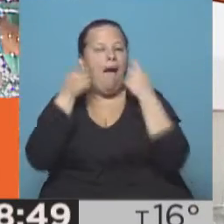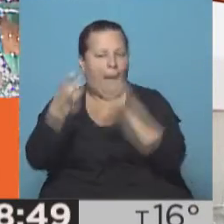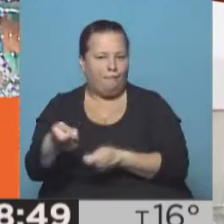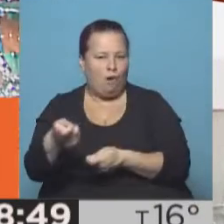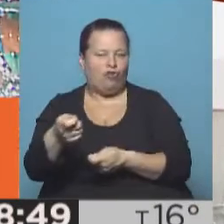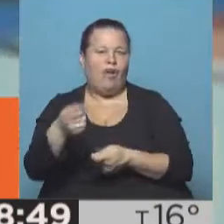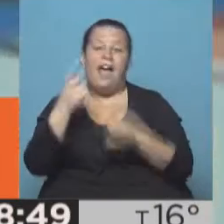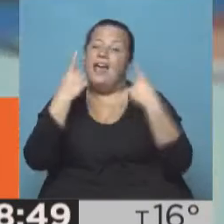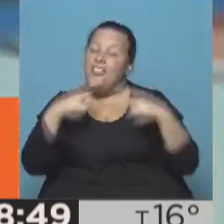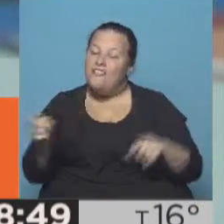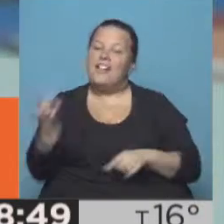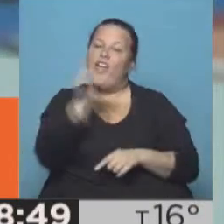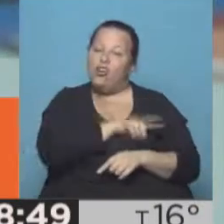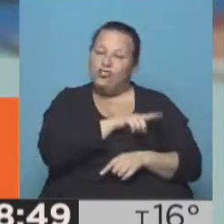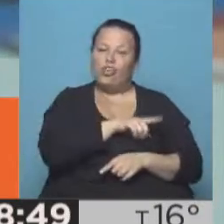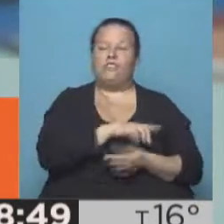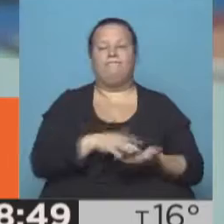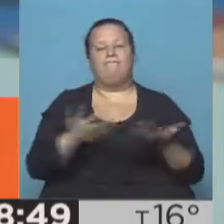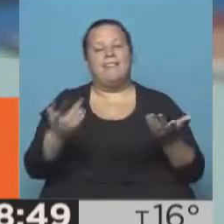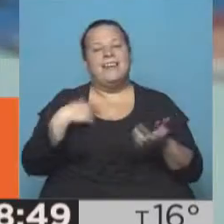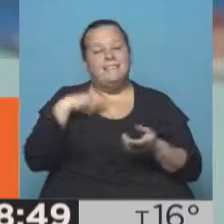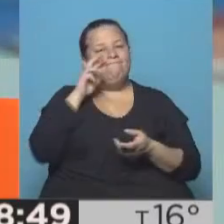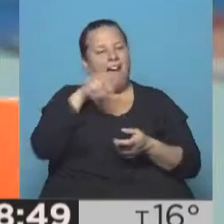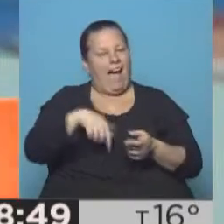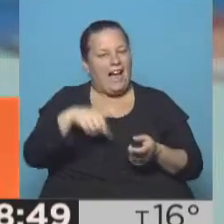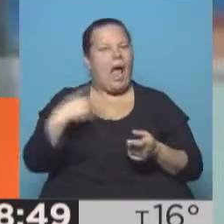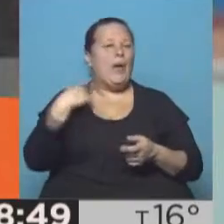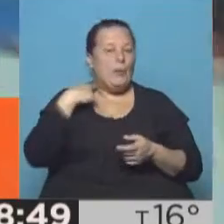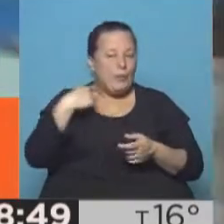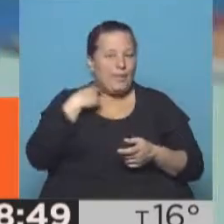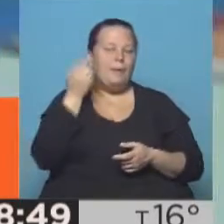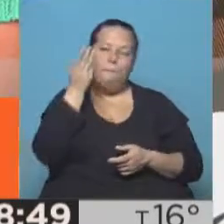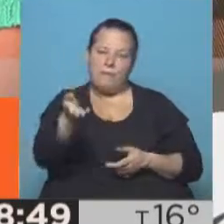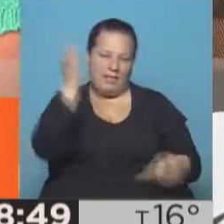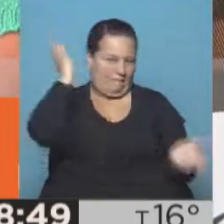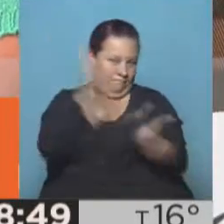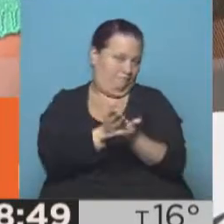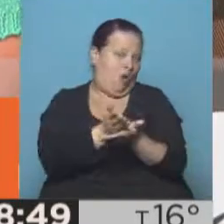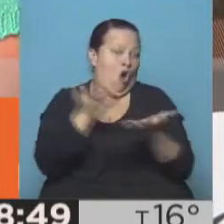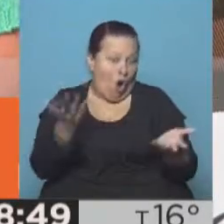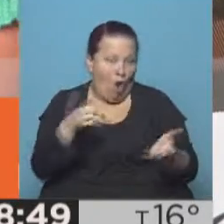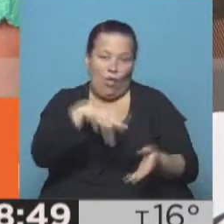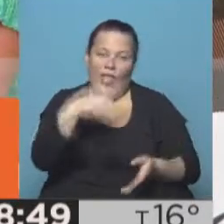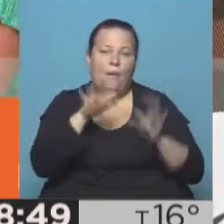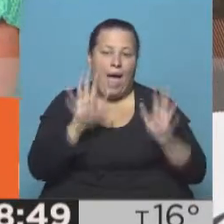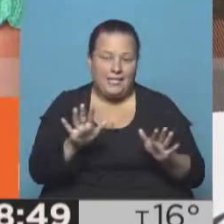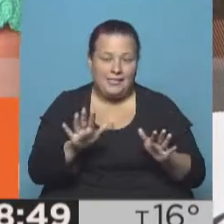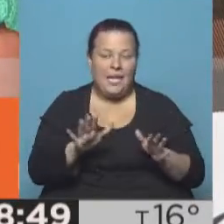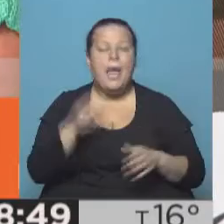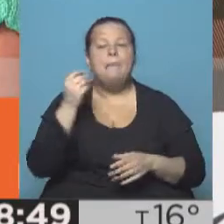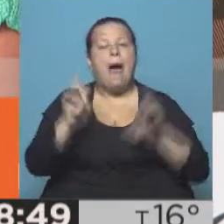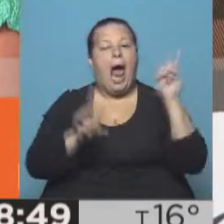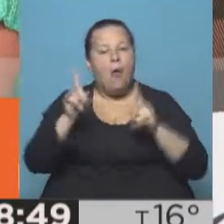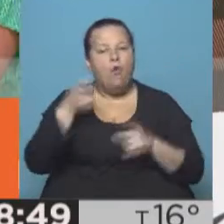a diferencia tal vez de que lo que uno ve aquí, que las víctimas piden el castigo, y lógicamente así deberá ser para